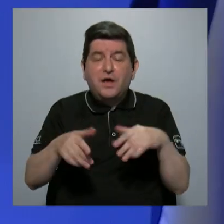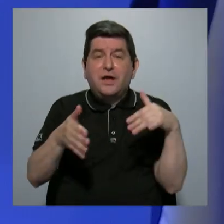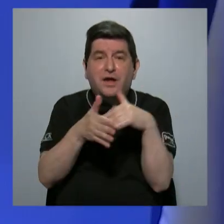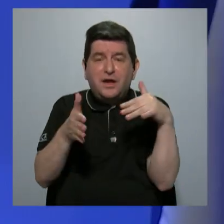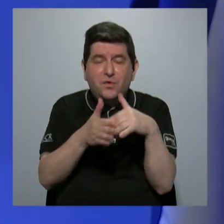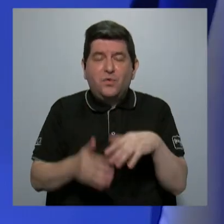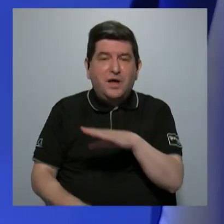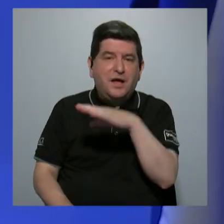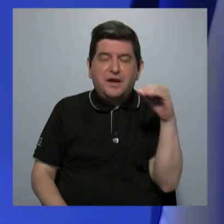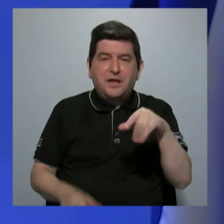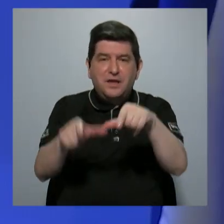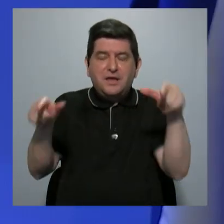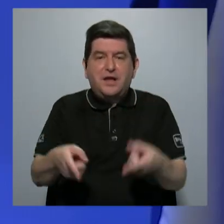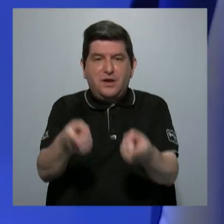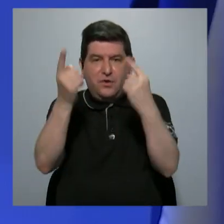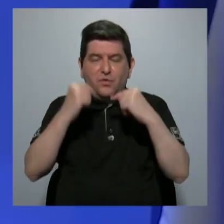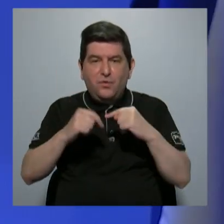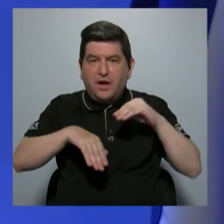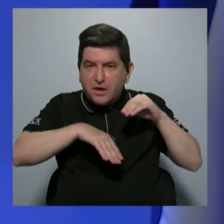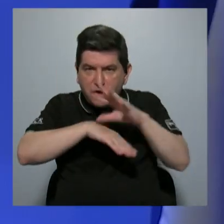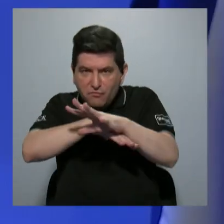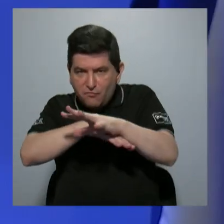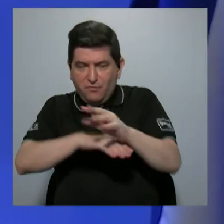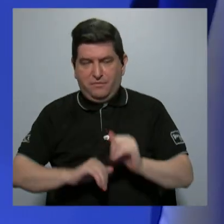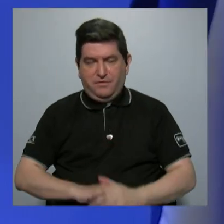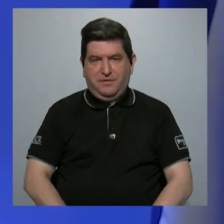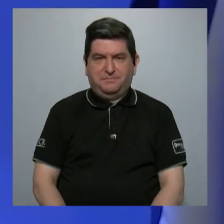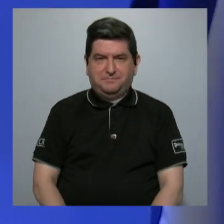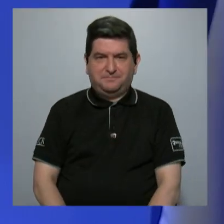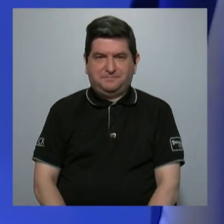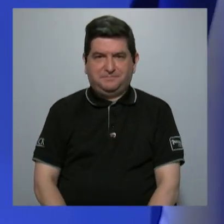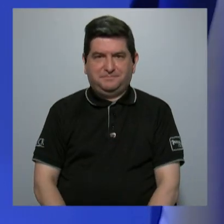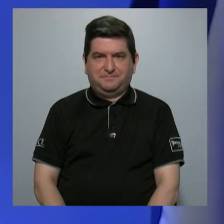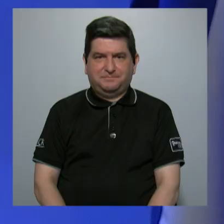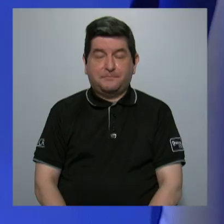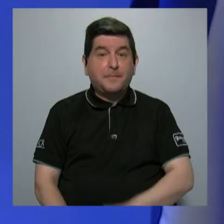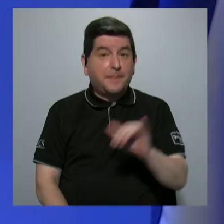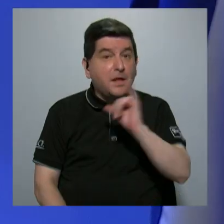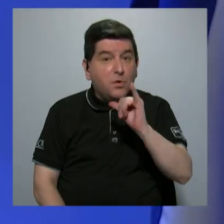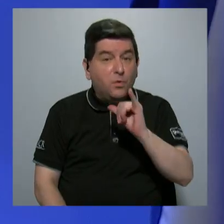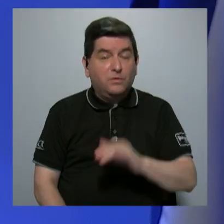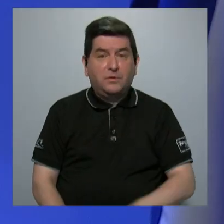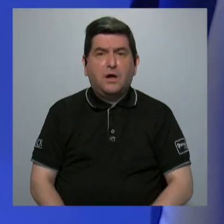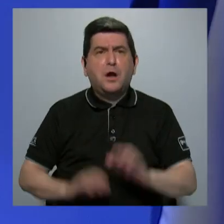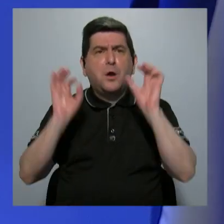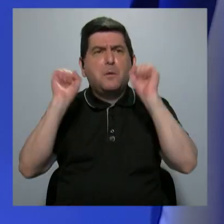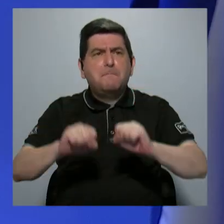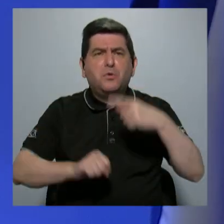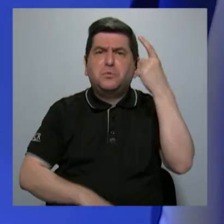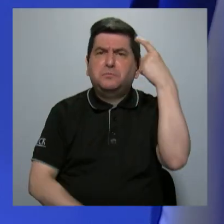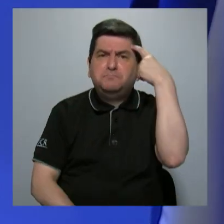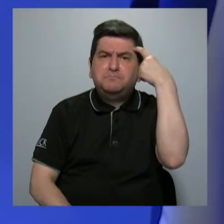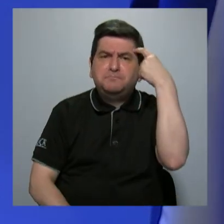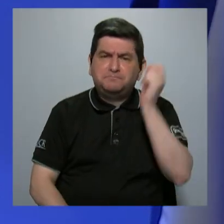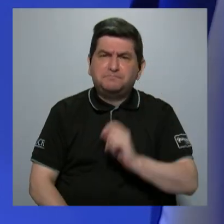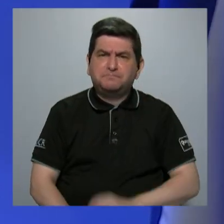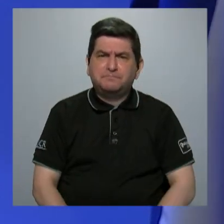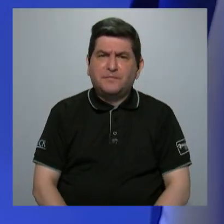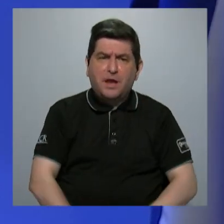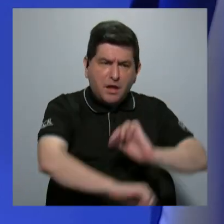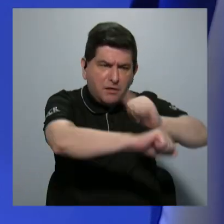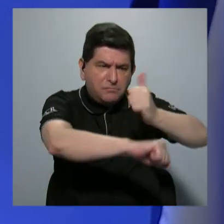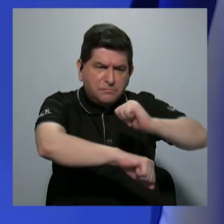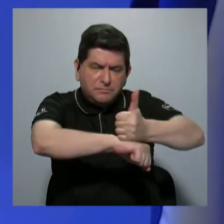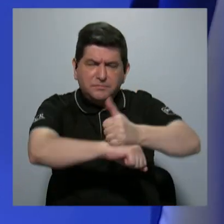por el lugar de donde vienen, entre otros factores, ¿no? Al mismo tiempo, también podría considerarse